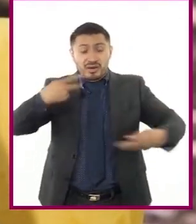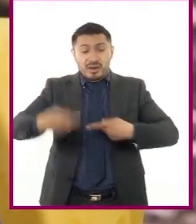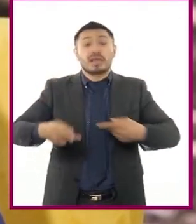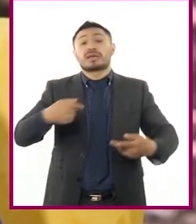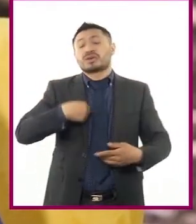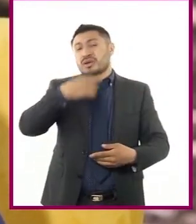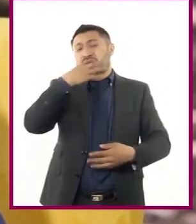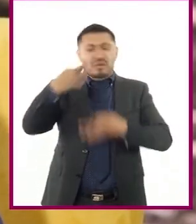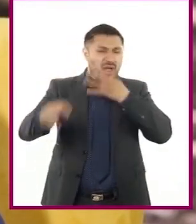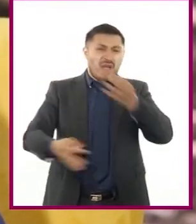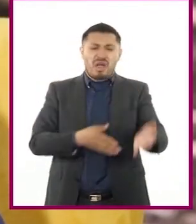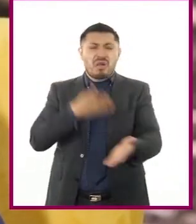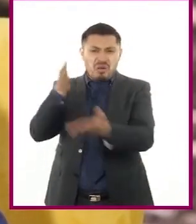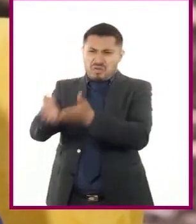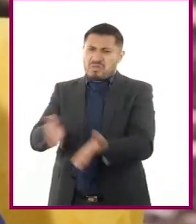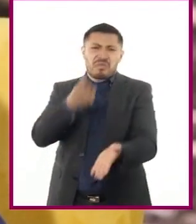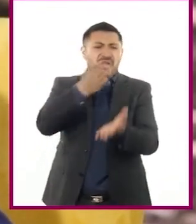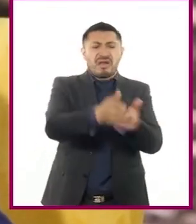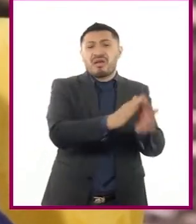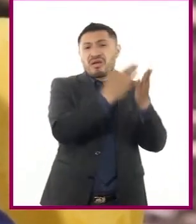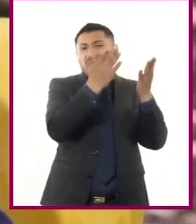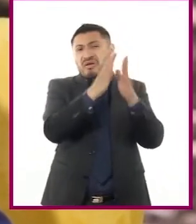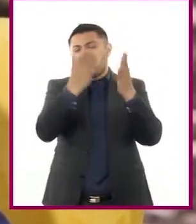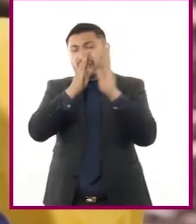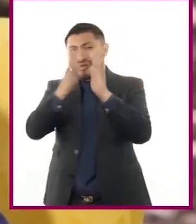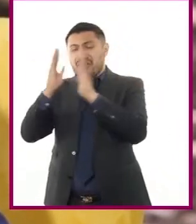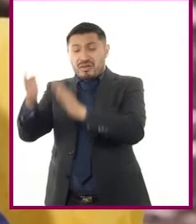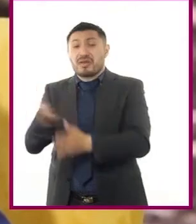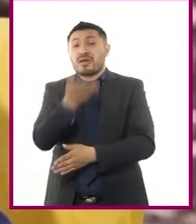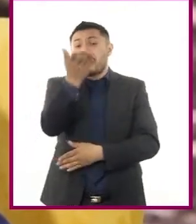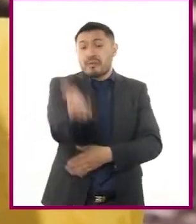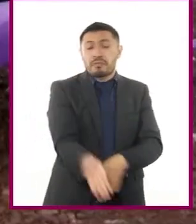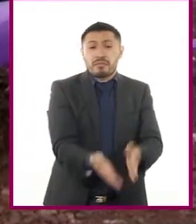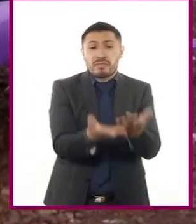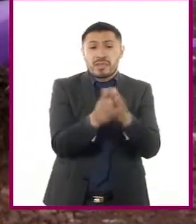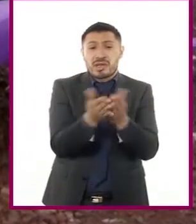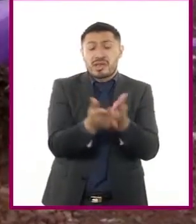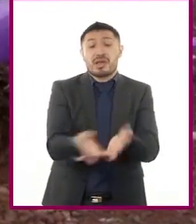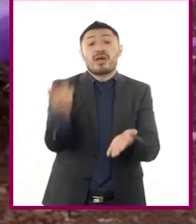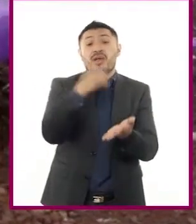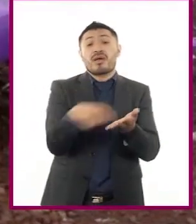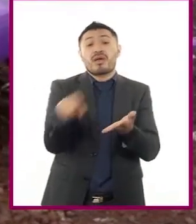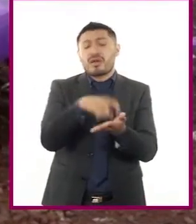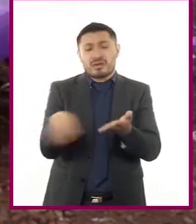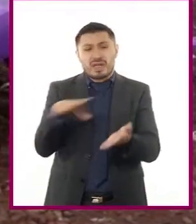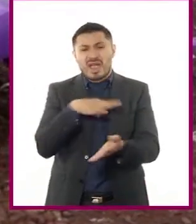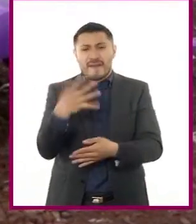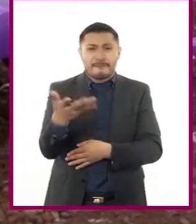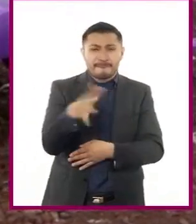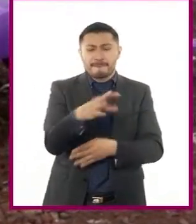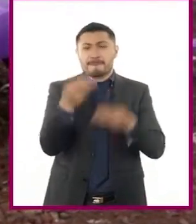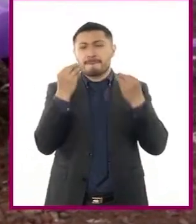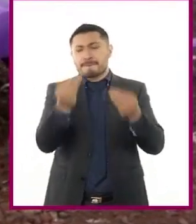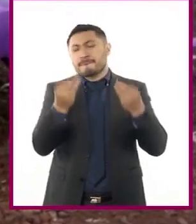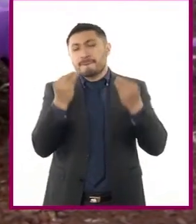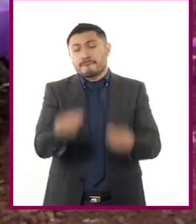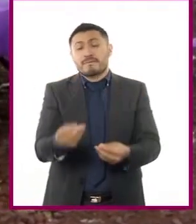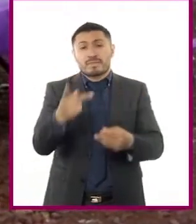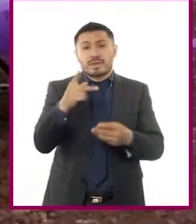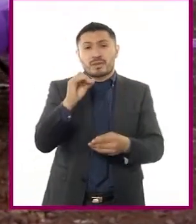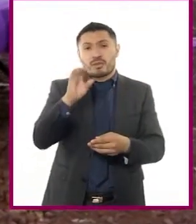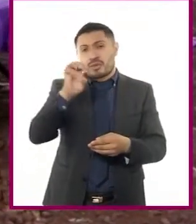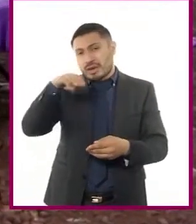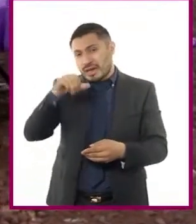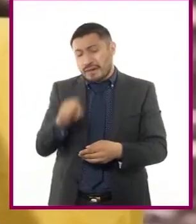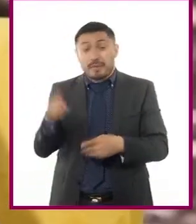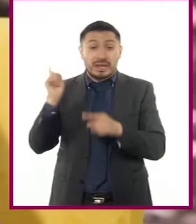a una librería, pidan una antología de poemas y cómprenla porque hay como muchos poemas, muchos poetas,